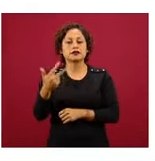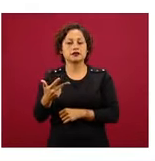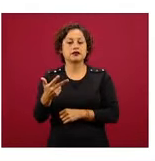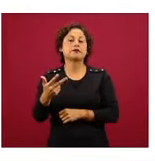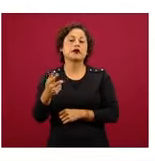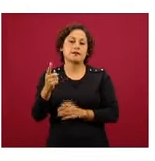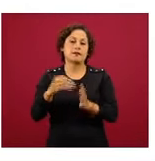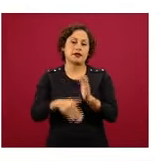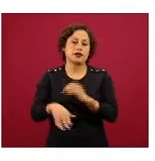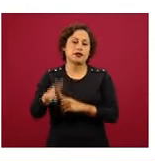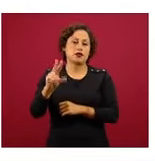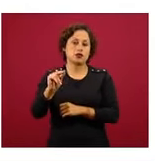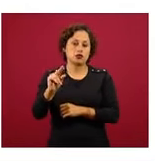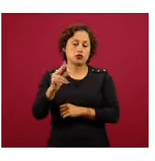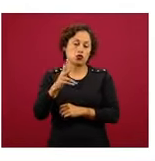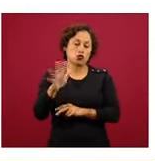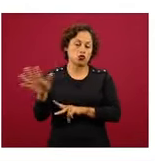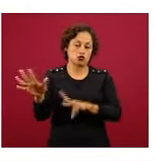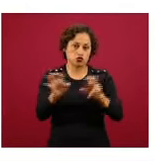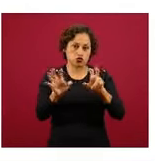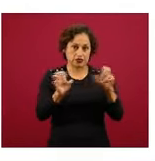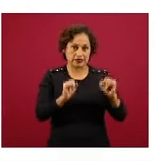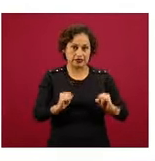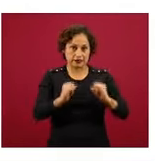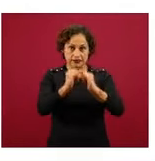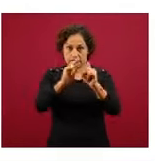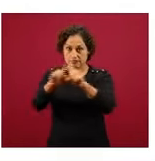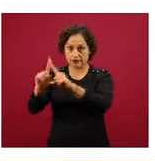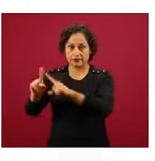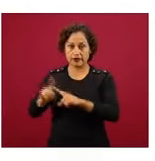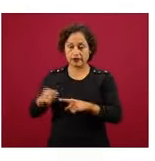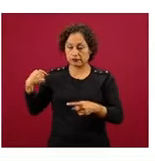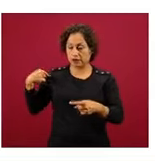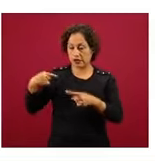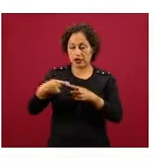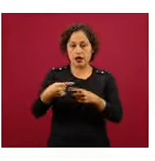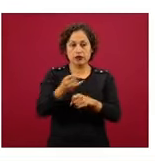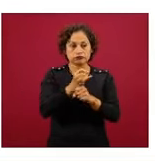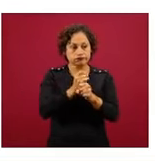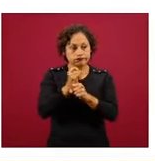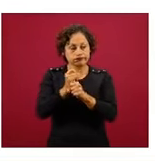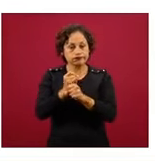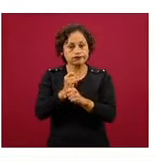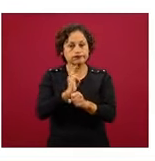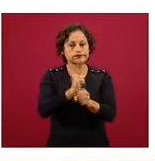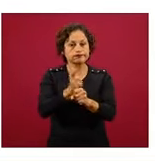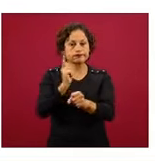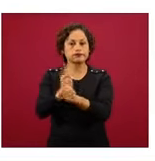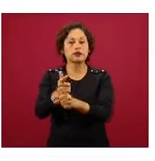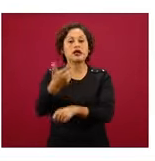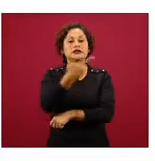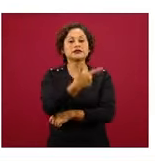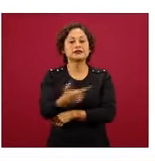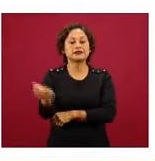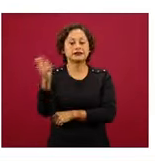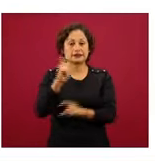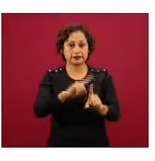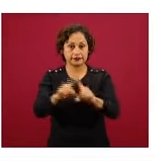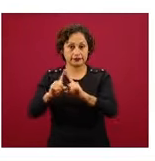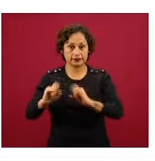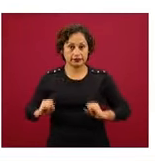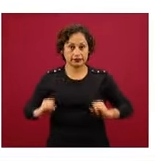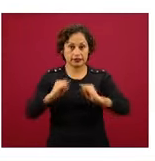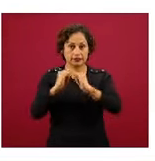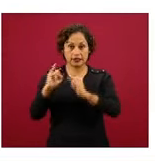1,800. Pudimos a través de estos meses identificar a 700 instituciones más de las que el INEGI